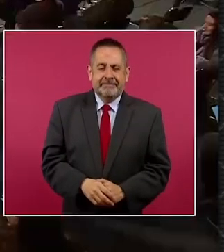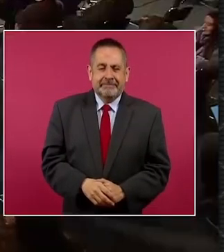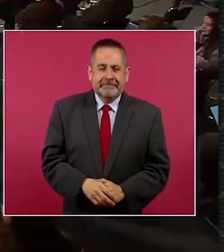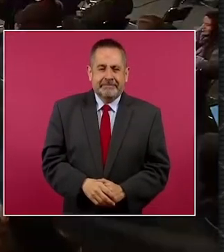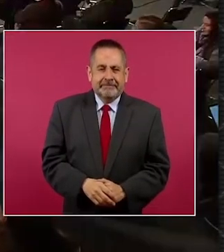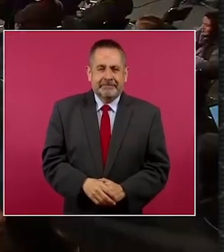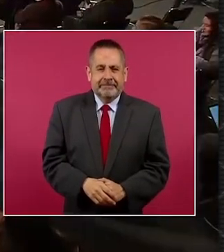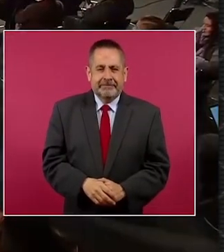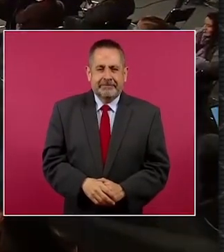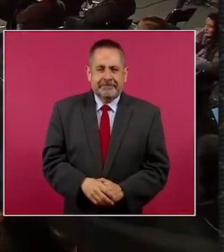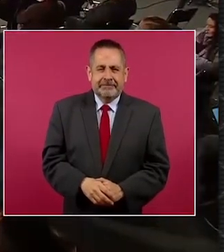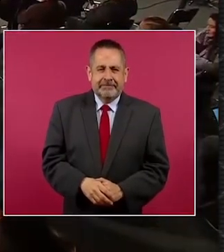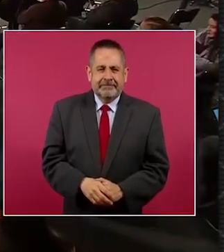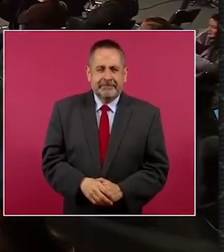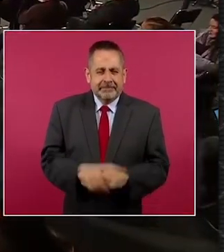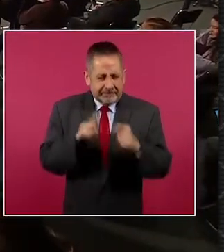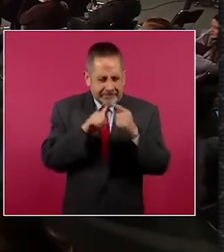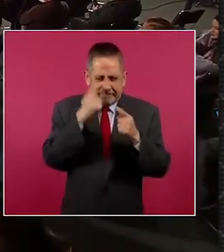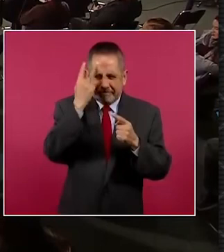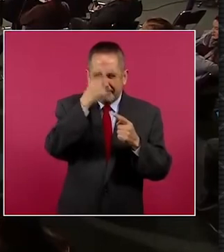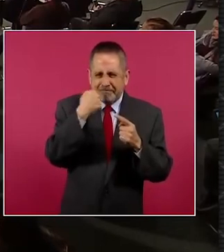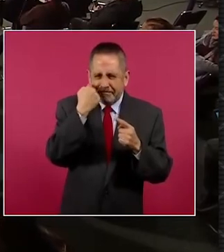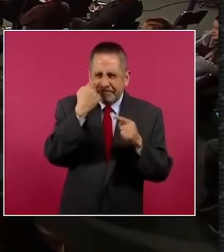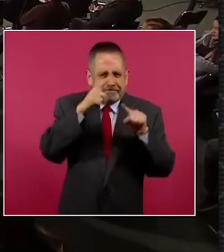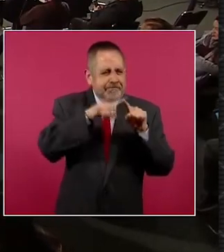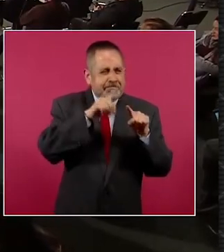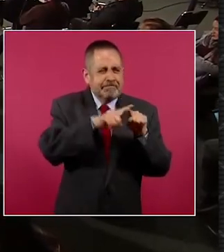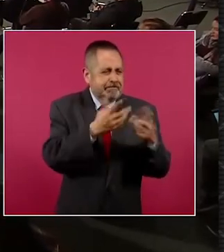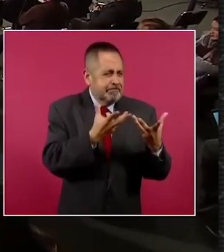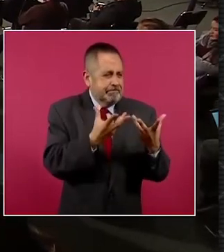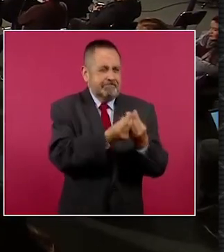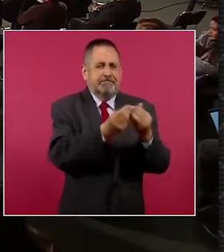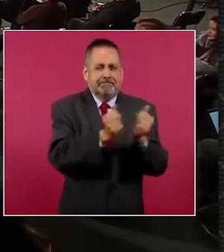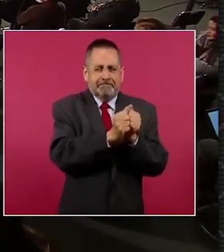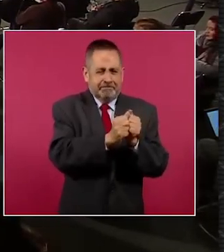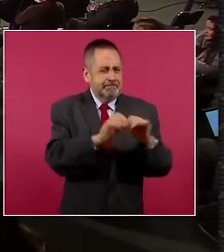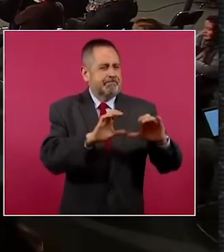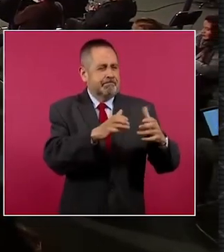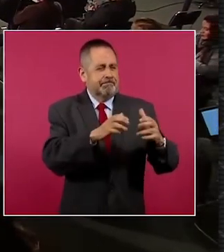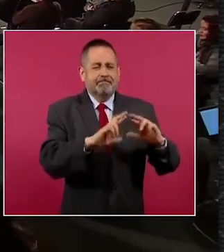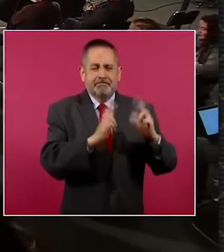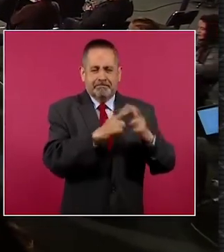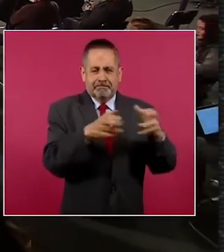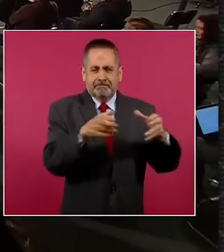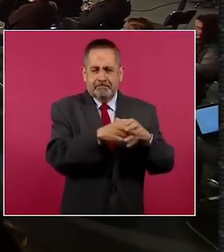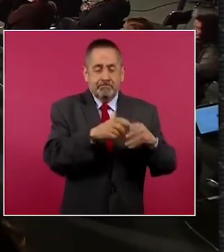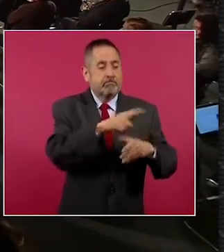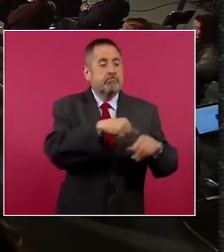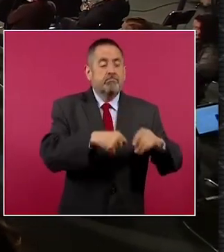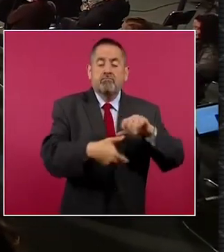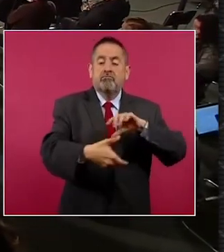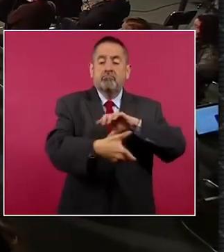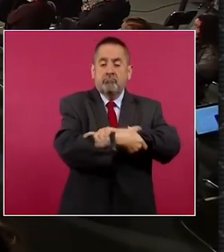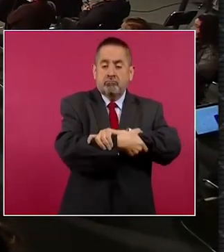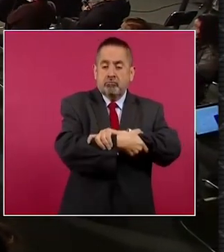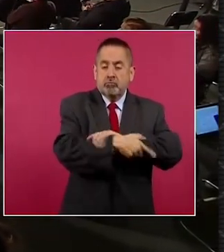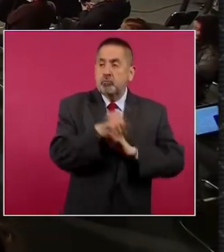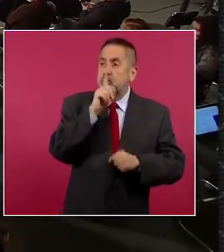O sea, porque ¿quiénes estaban? ¿Quiénes asistieron? Es un pacto de